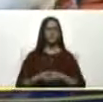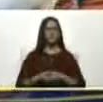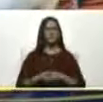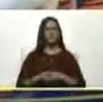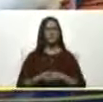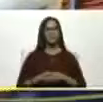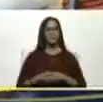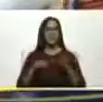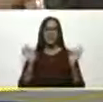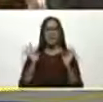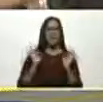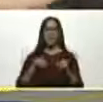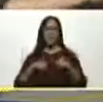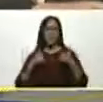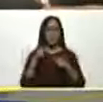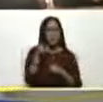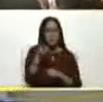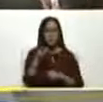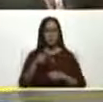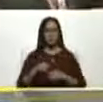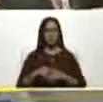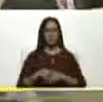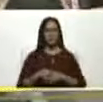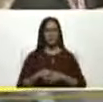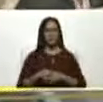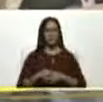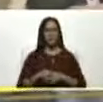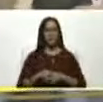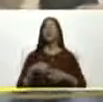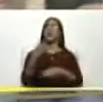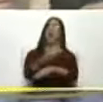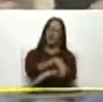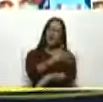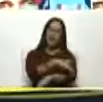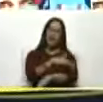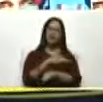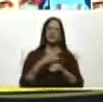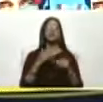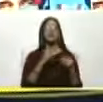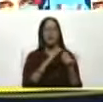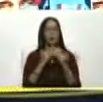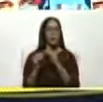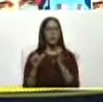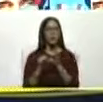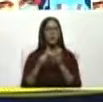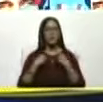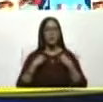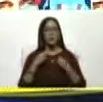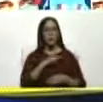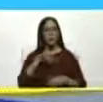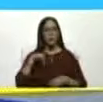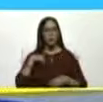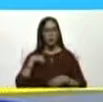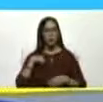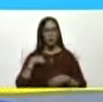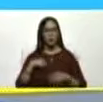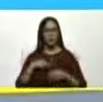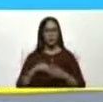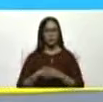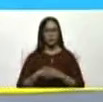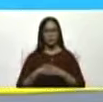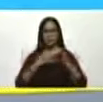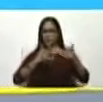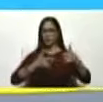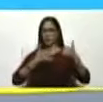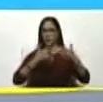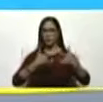¿Y nadie más que tú? En la calle y en la comunidad donde vivimos nosotros, Cristóbal Jiménez.